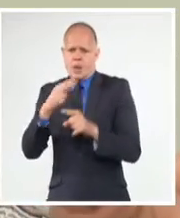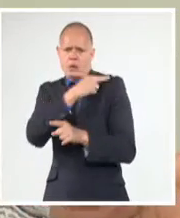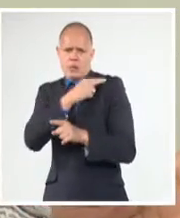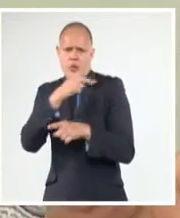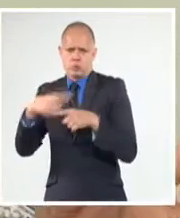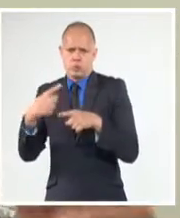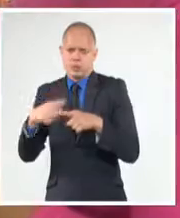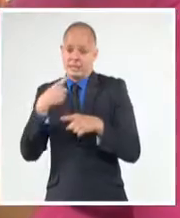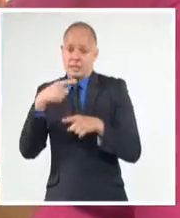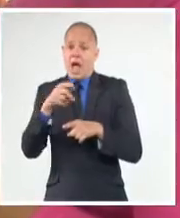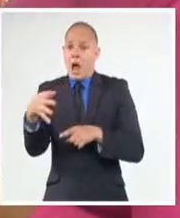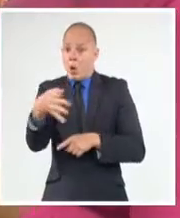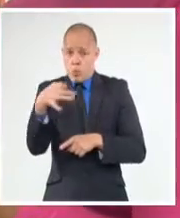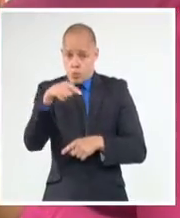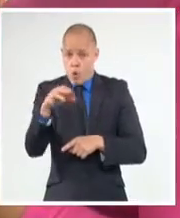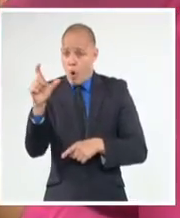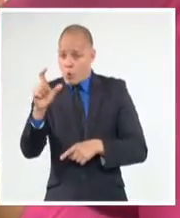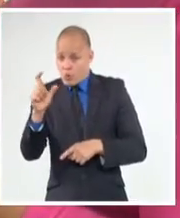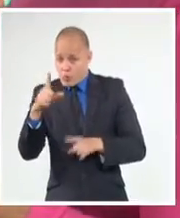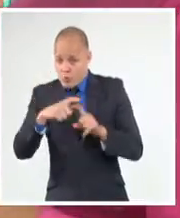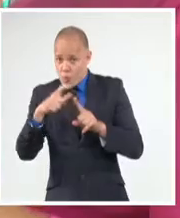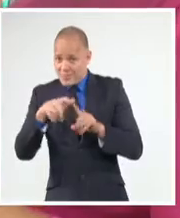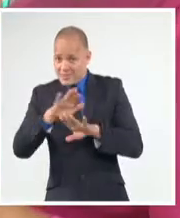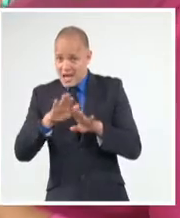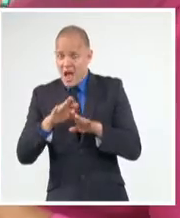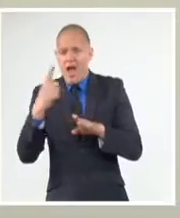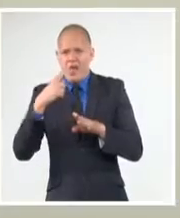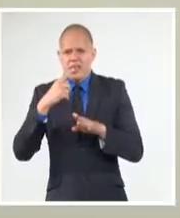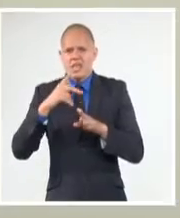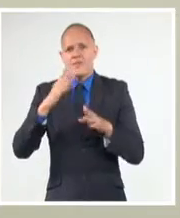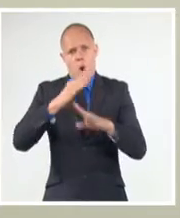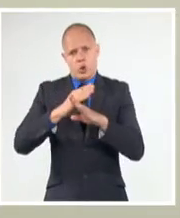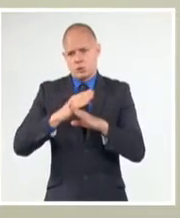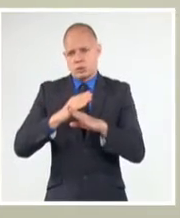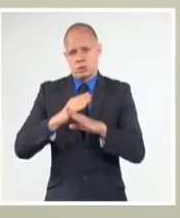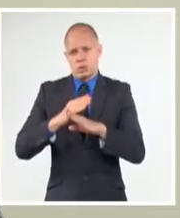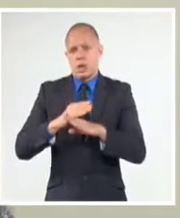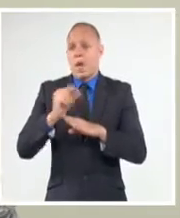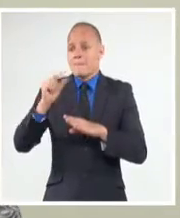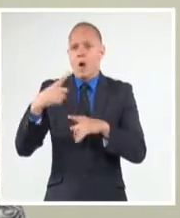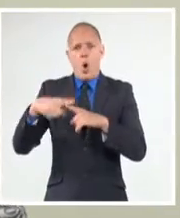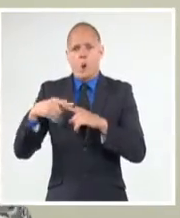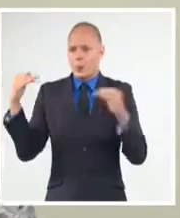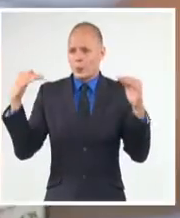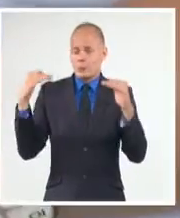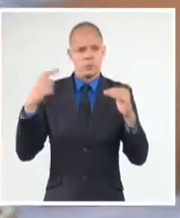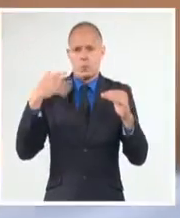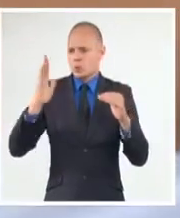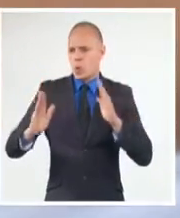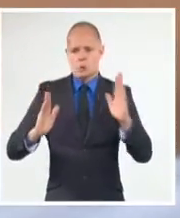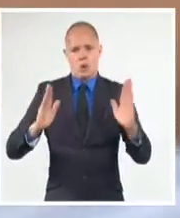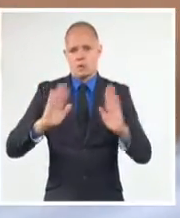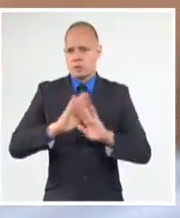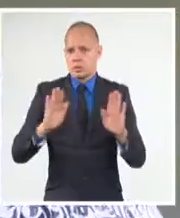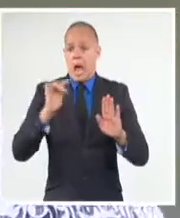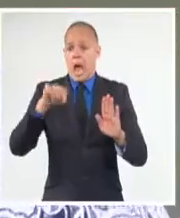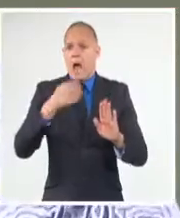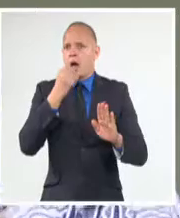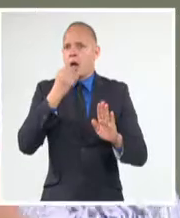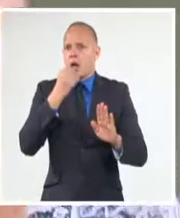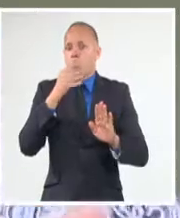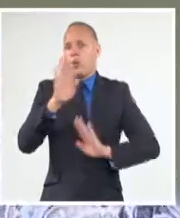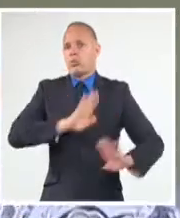inmediato del municipio debido a la alta circulación del virus y que podría aumentar exponencialmente si no se toman las medidas a tiempo.